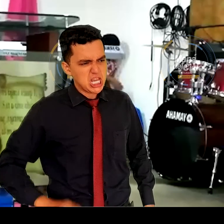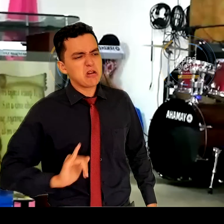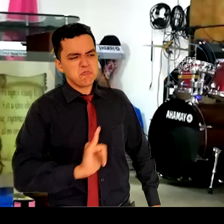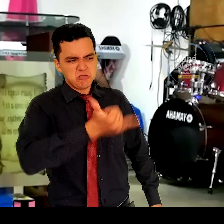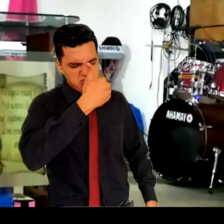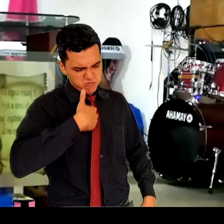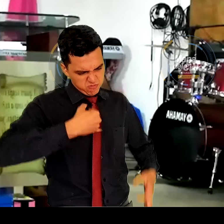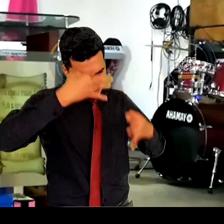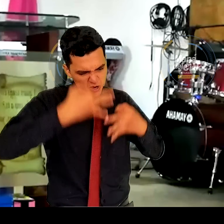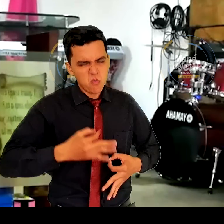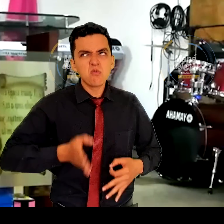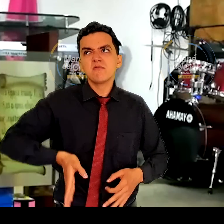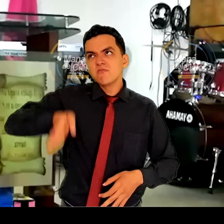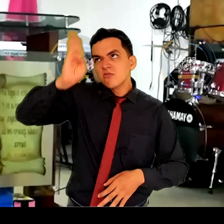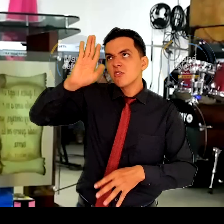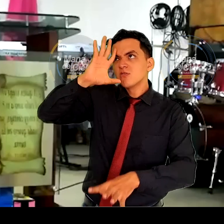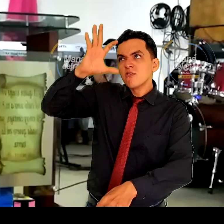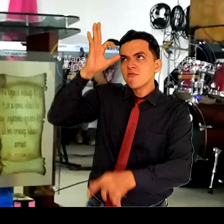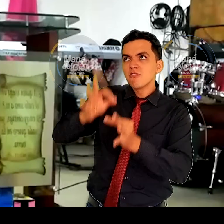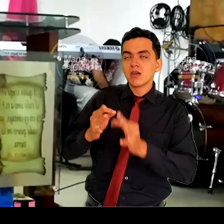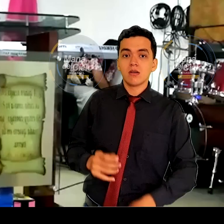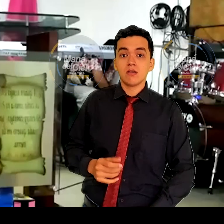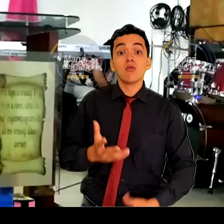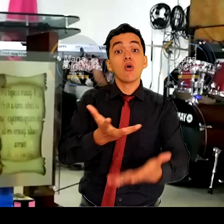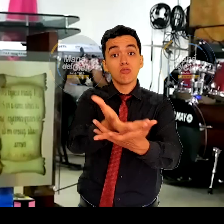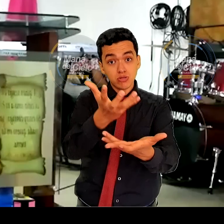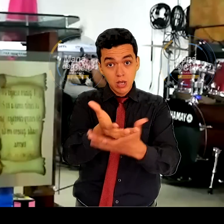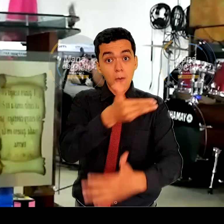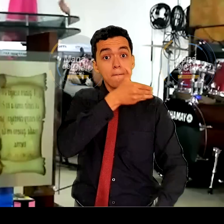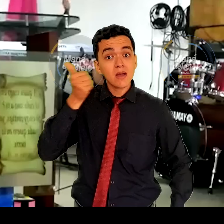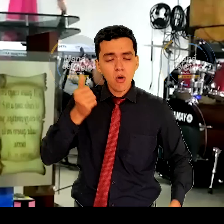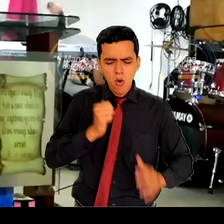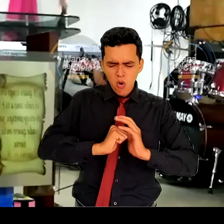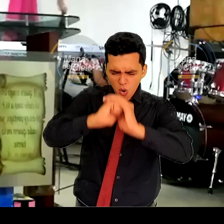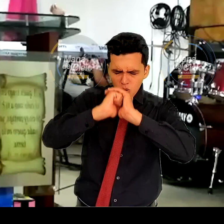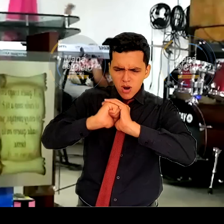tirano, yo defenderé tu pleito, yo salvaré a tus hijos, dice Jehová.